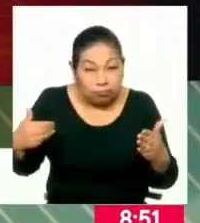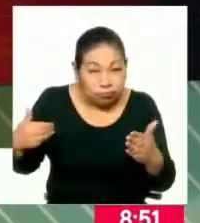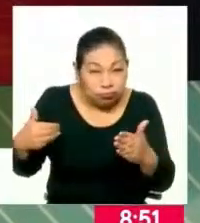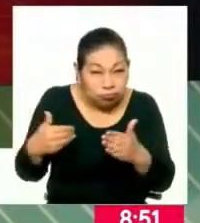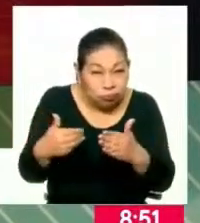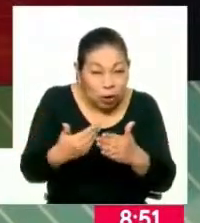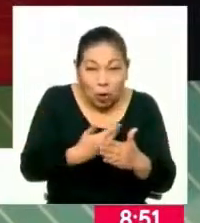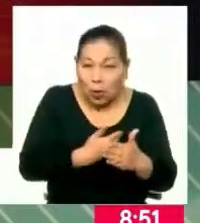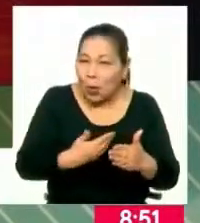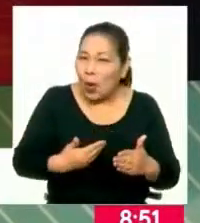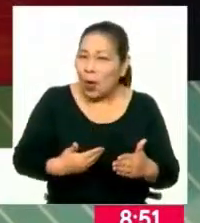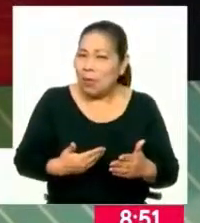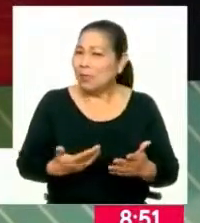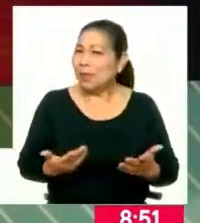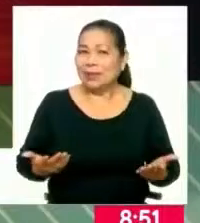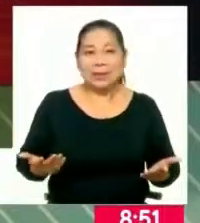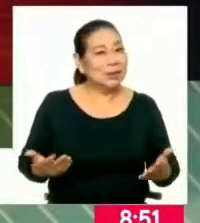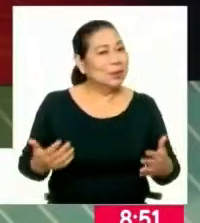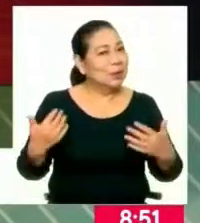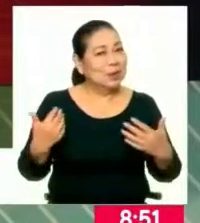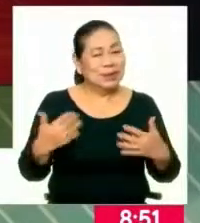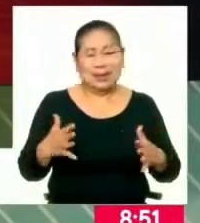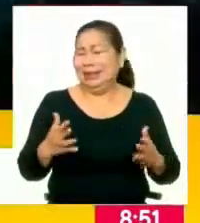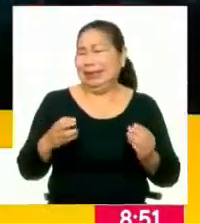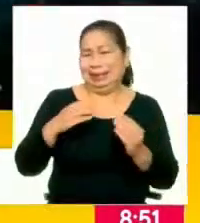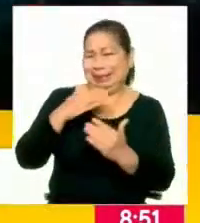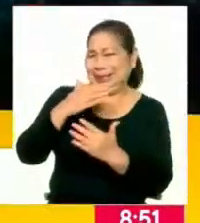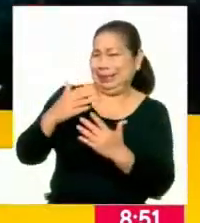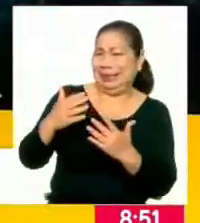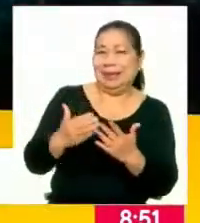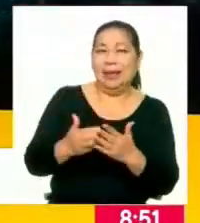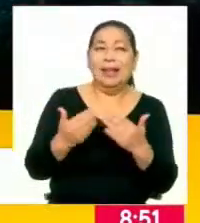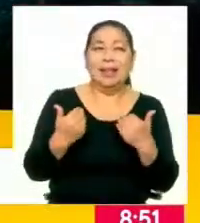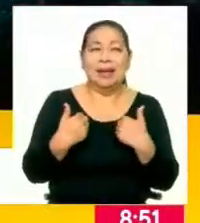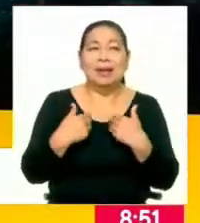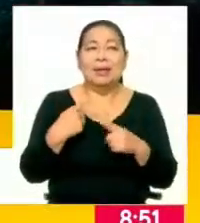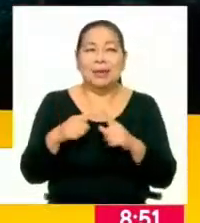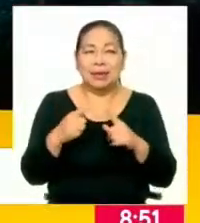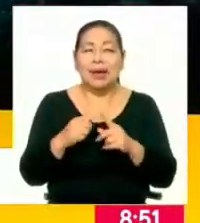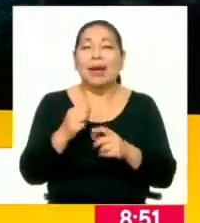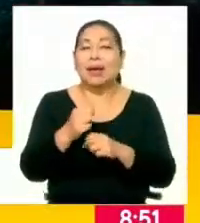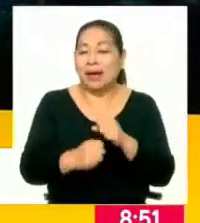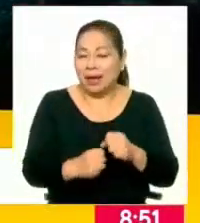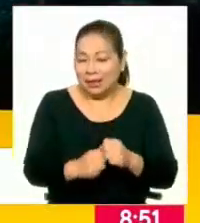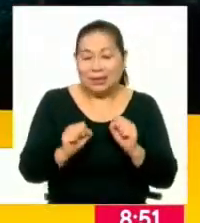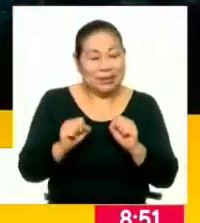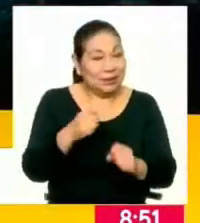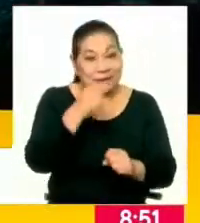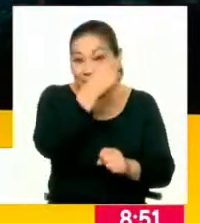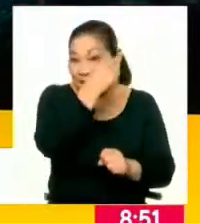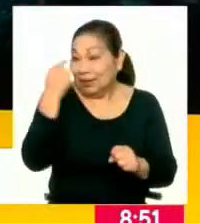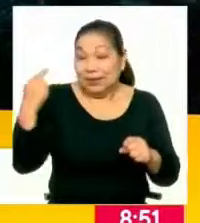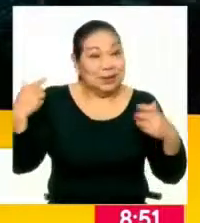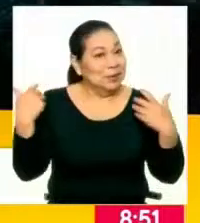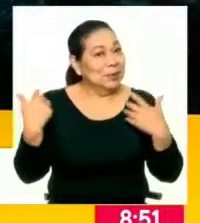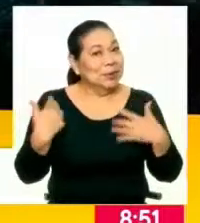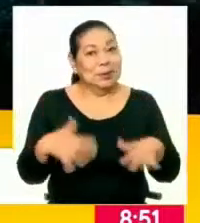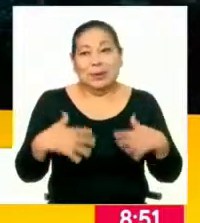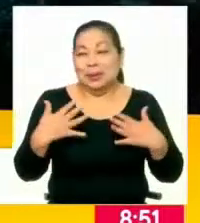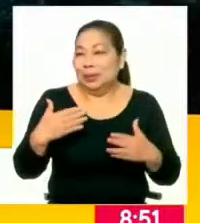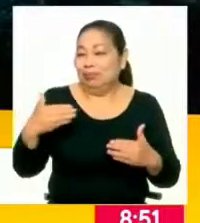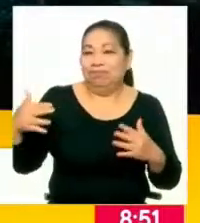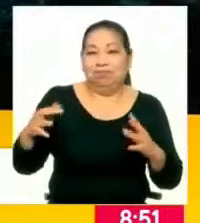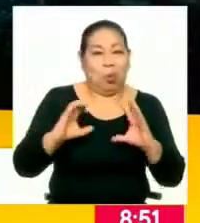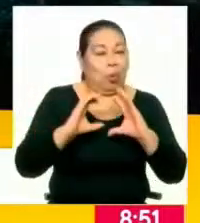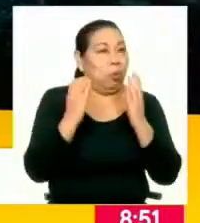periodo que le toque gobernar, la verdad que sería pues que, o sea, lo que mismo. Pasa que de eso tenemos ya varios años. No, es terrible. O sea, en realidad el trabajo que viene